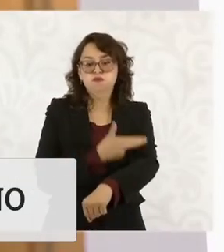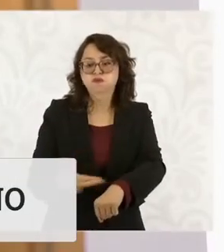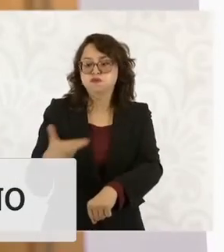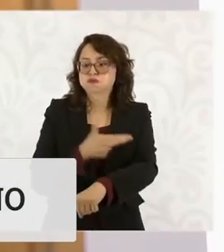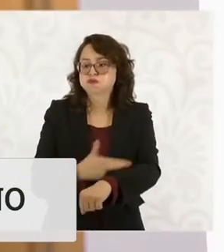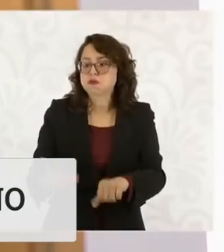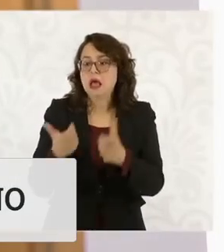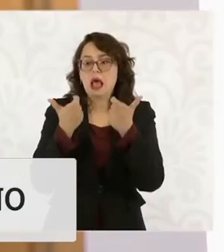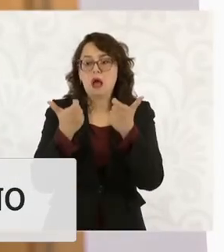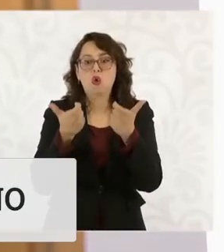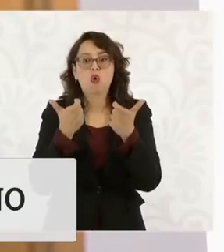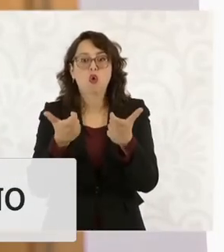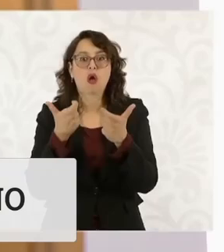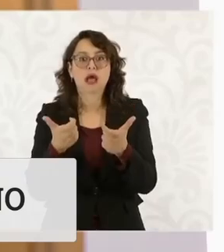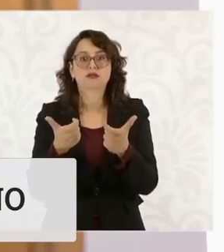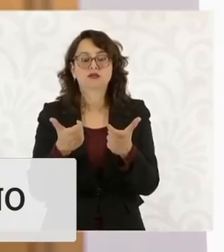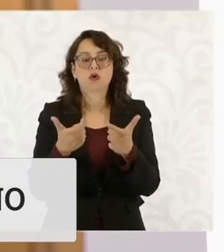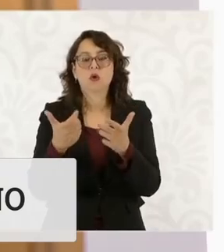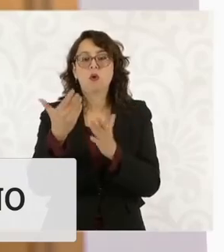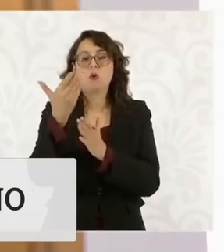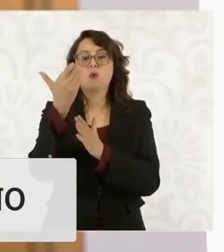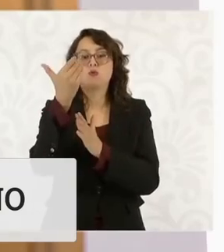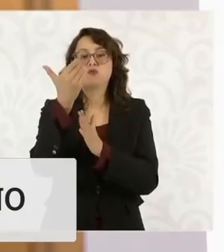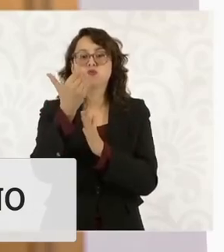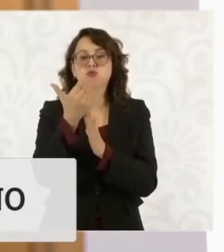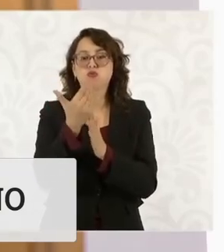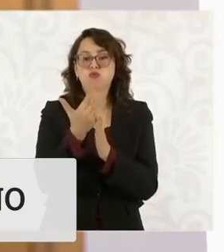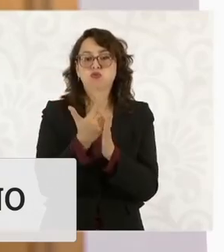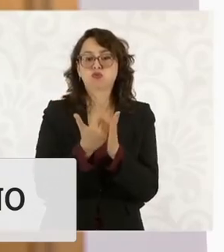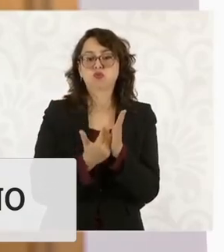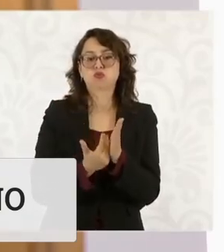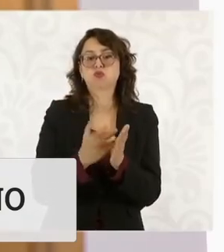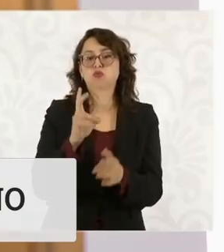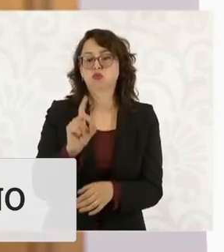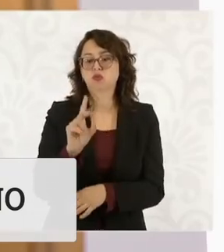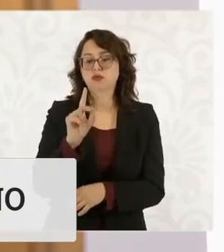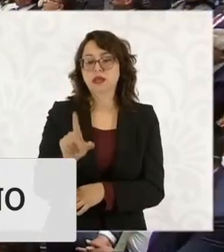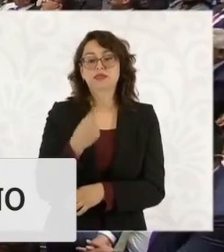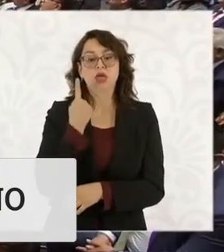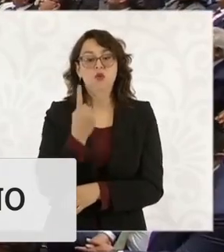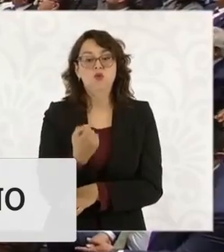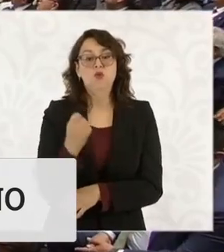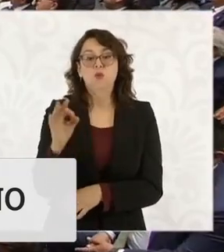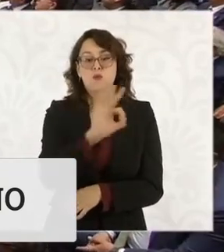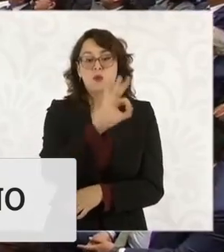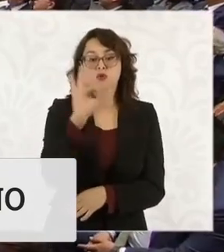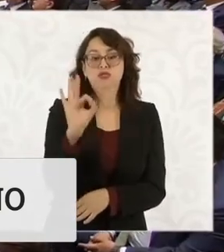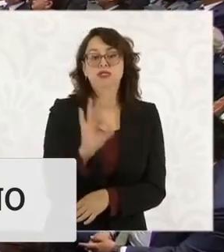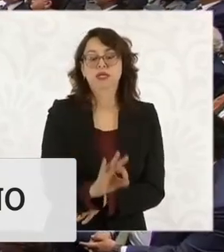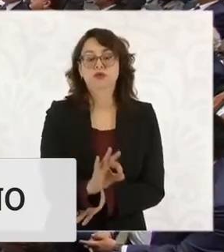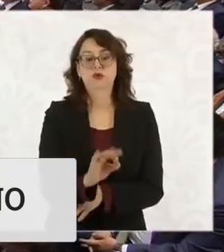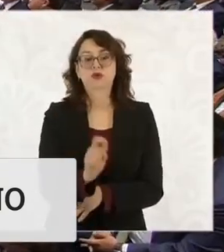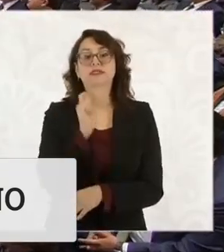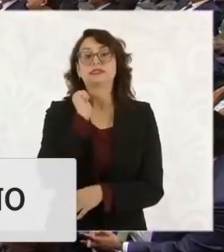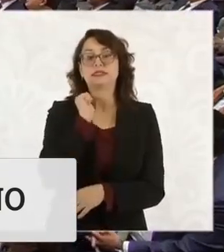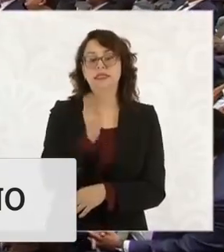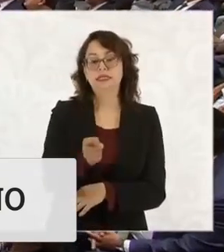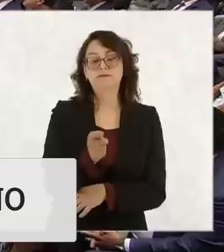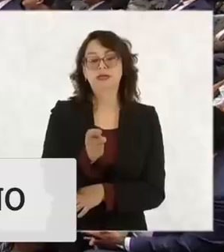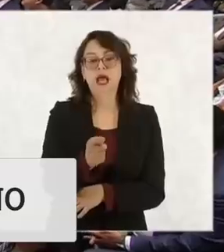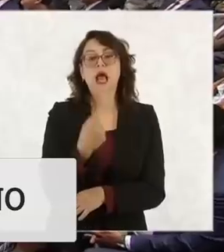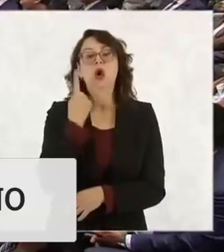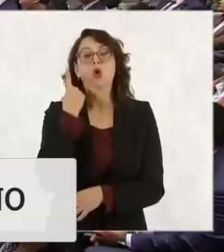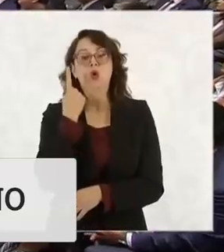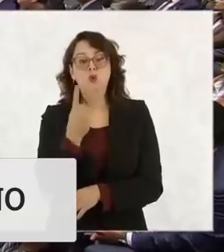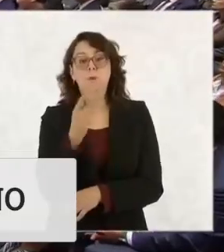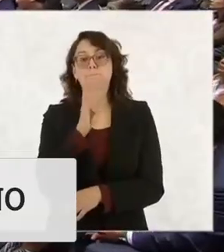los trámites y servicios del Gobierno federal se redujo en 31%, equivalente a